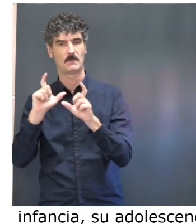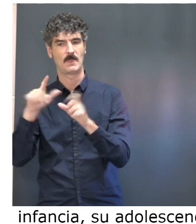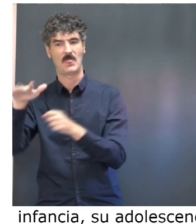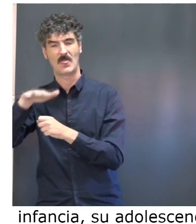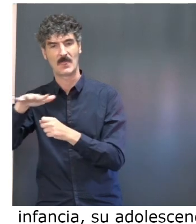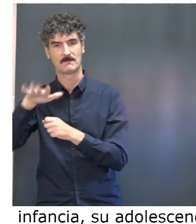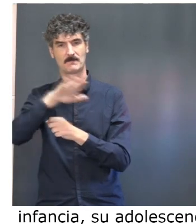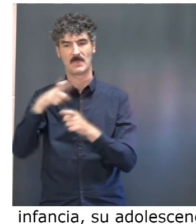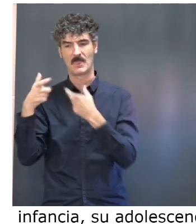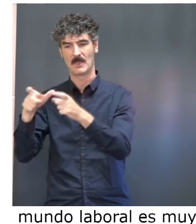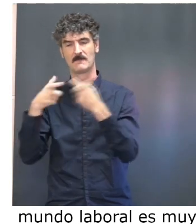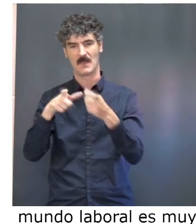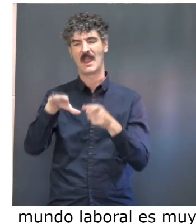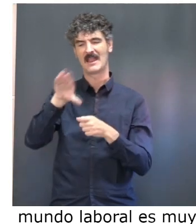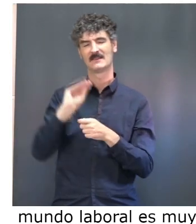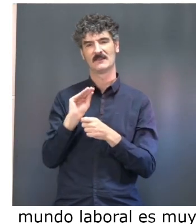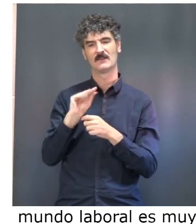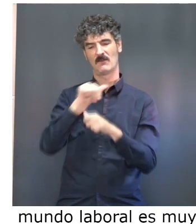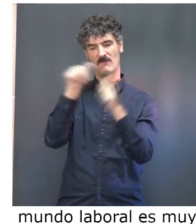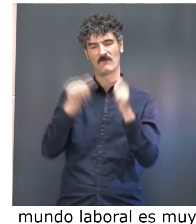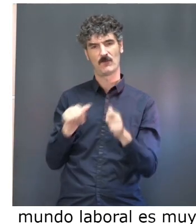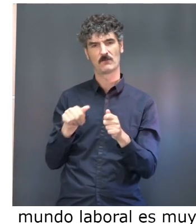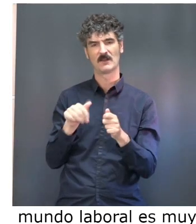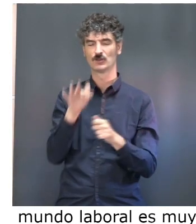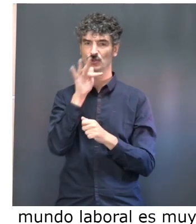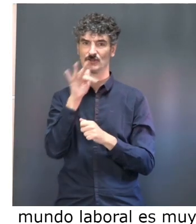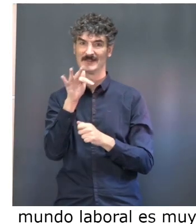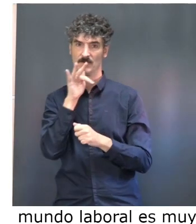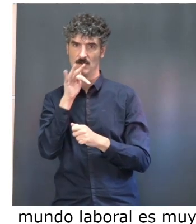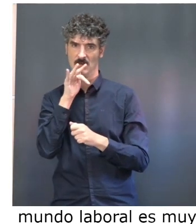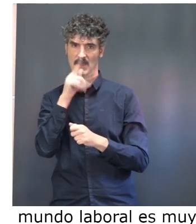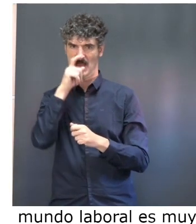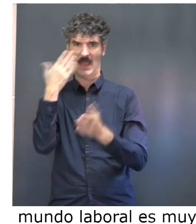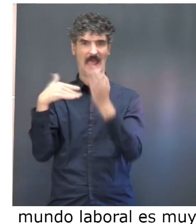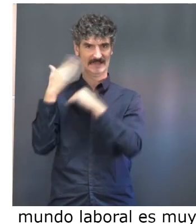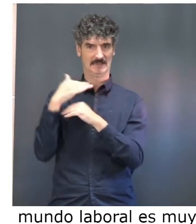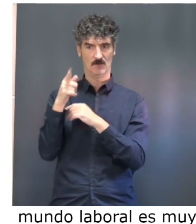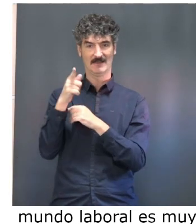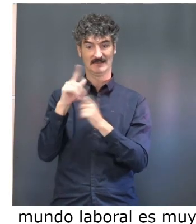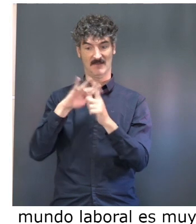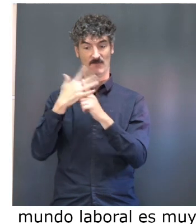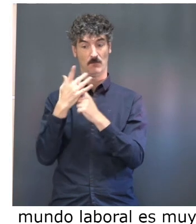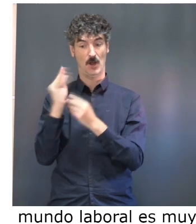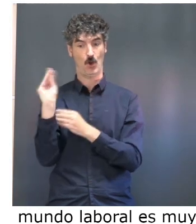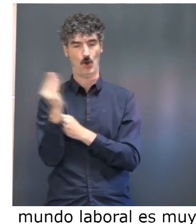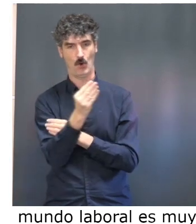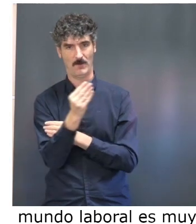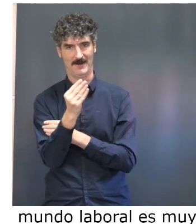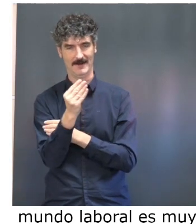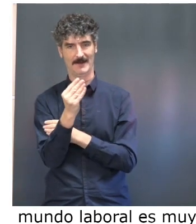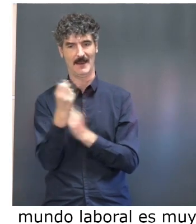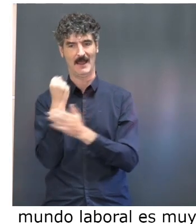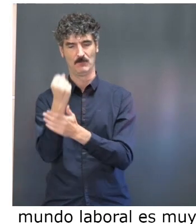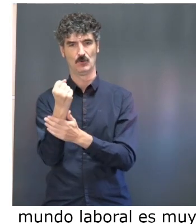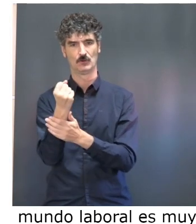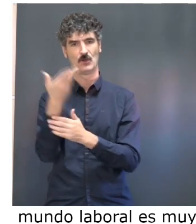que entienden las cosas de una manera todavía un poco arcaica en este sentido, pues van a tener una barrera importante. Entonces yo creo